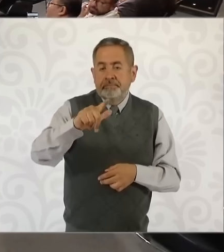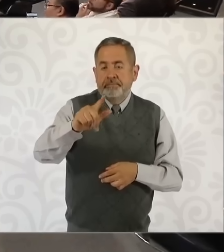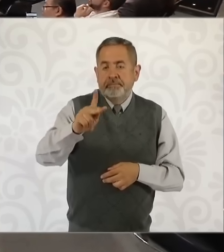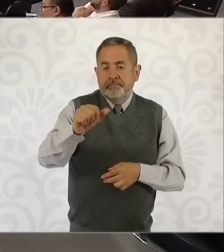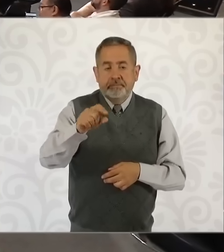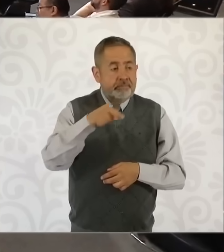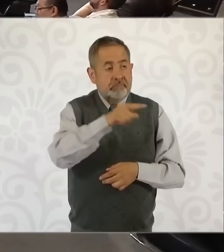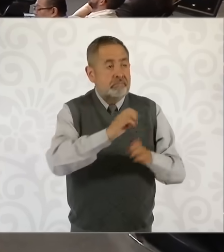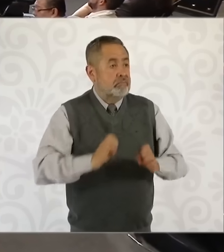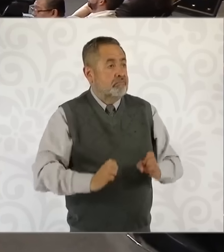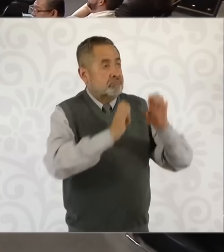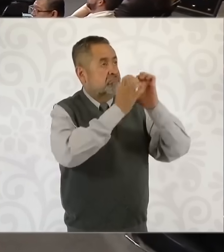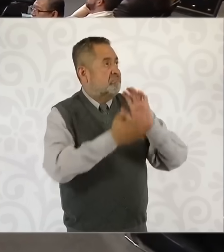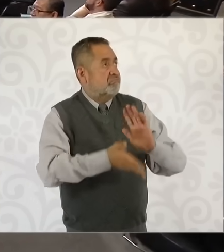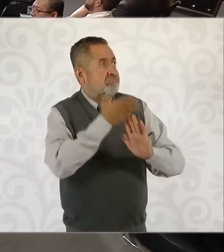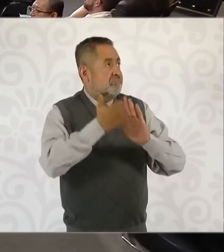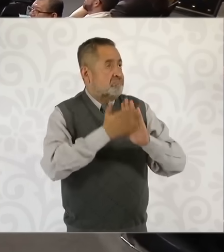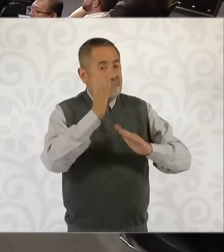por desarrolladores,